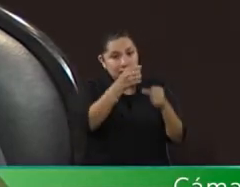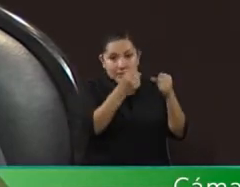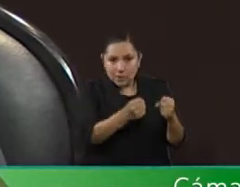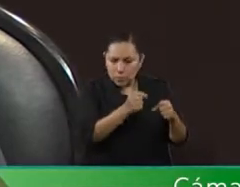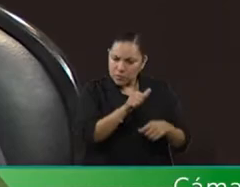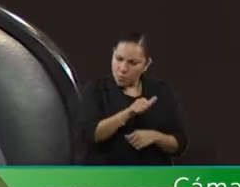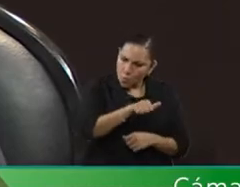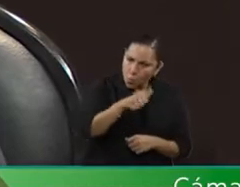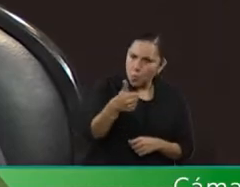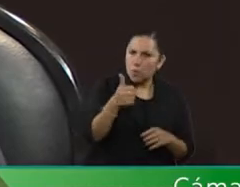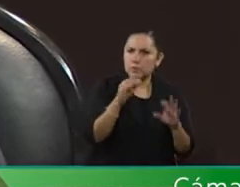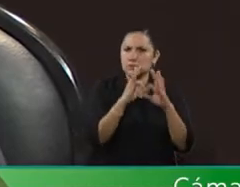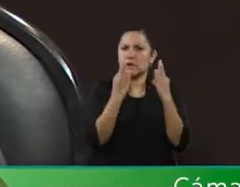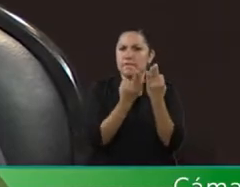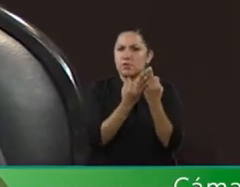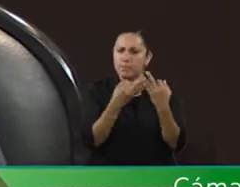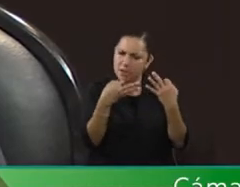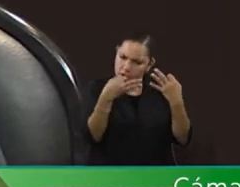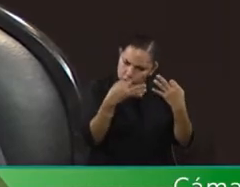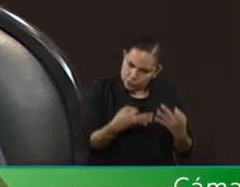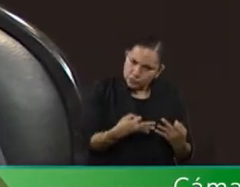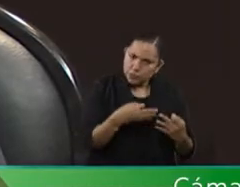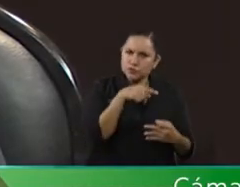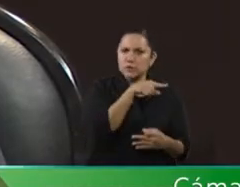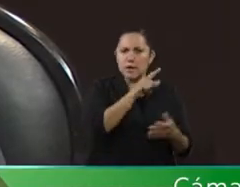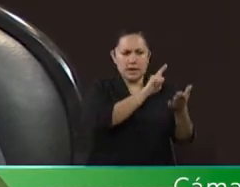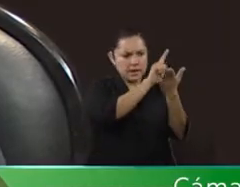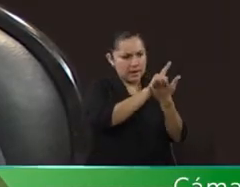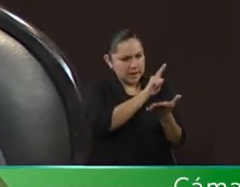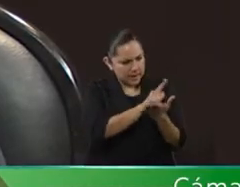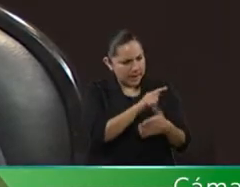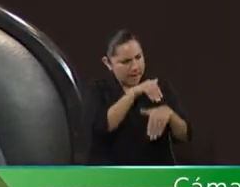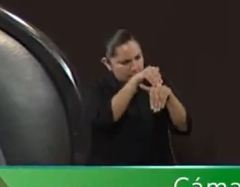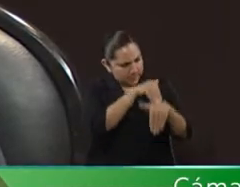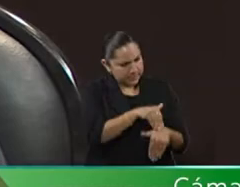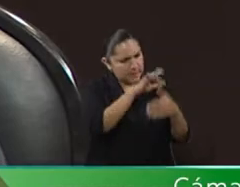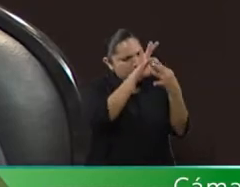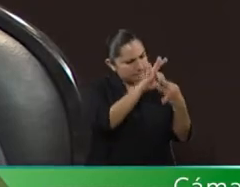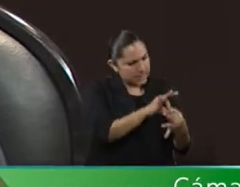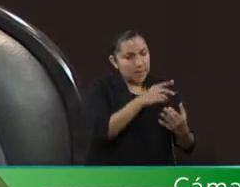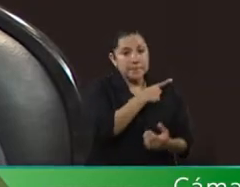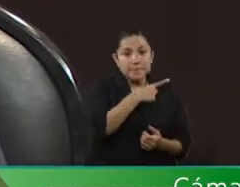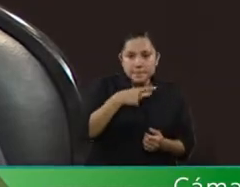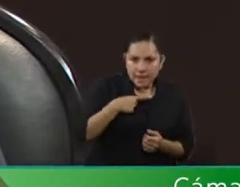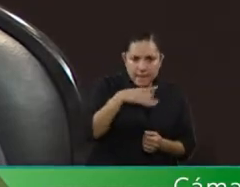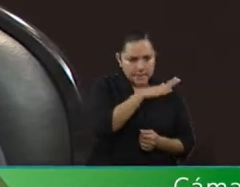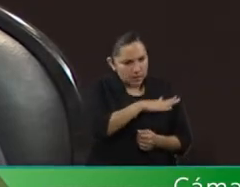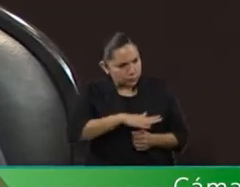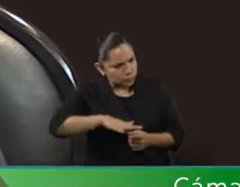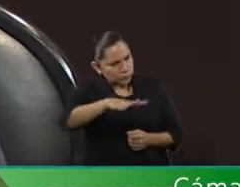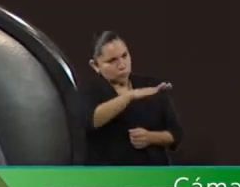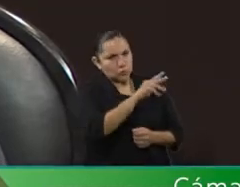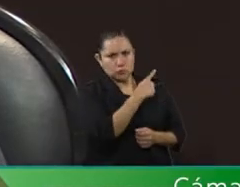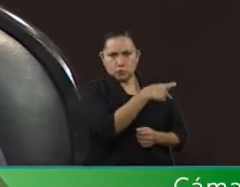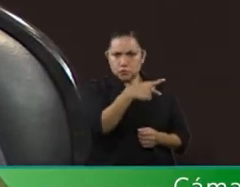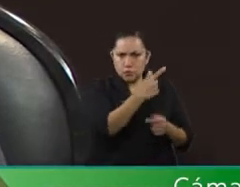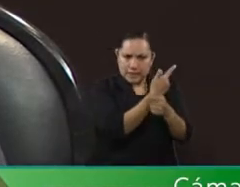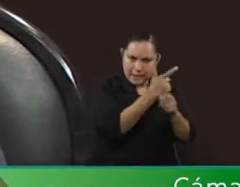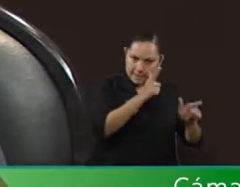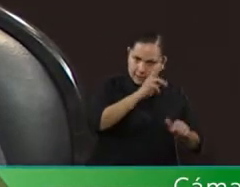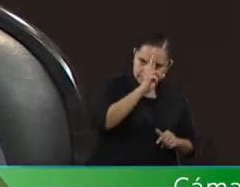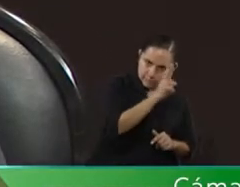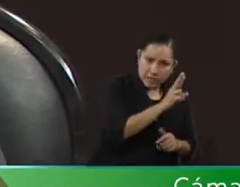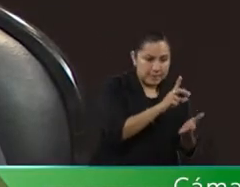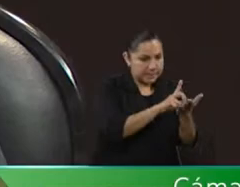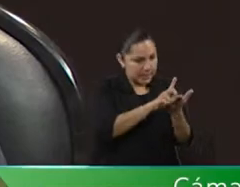donde se respete el Estado de Derecho, las libertades públicas y los derechos humanos. Necesitamos, sí, un cambio en